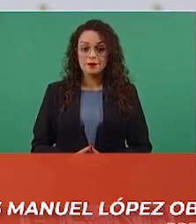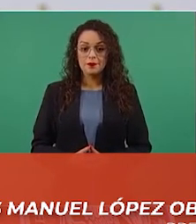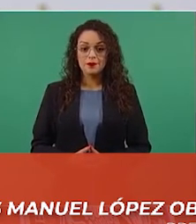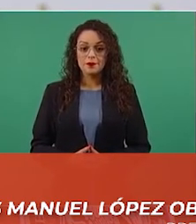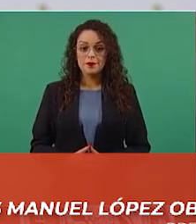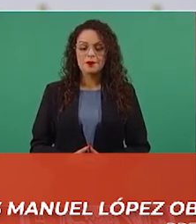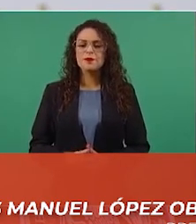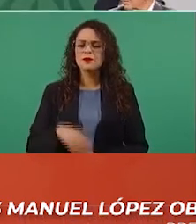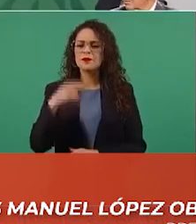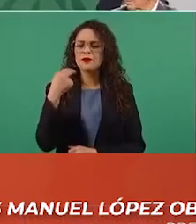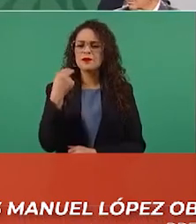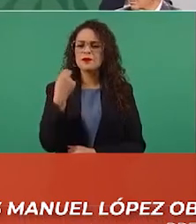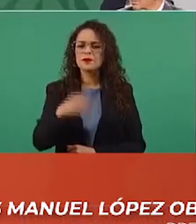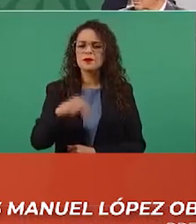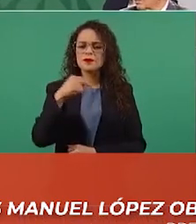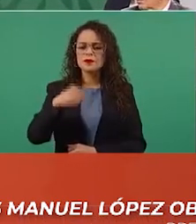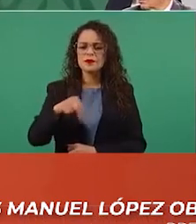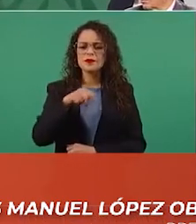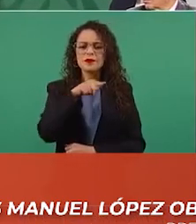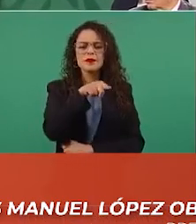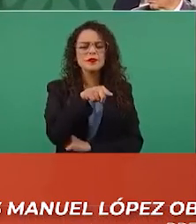¿cómo se llama eso que se usa para,